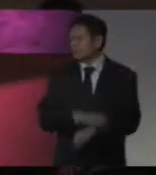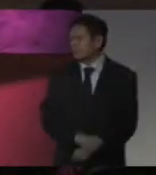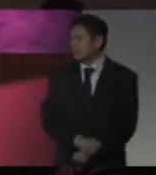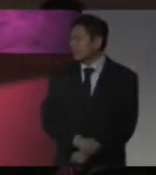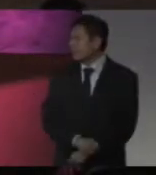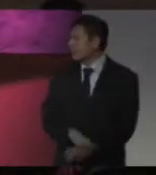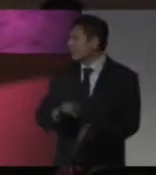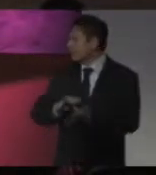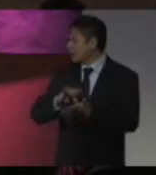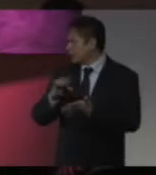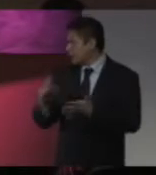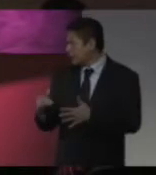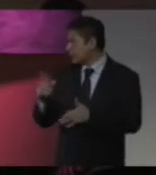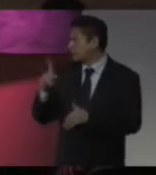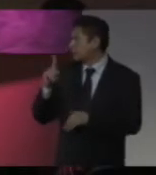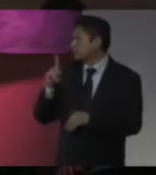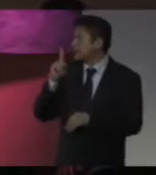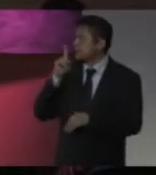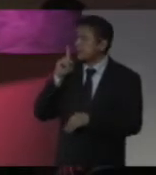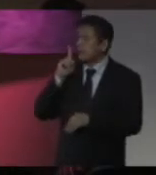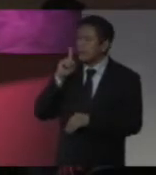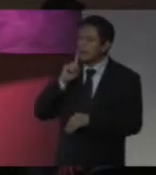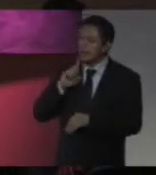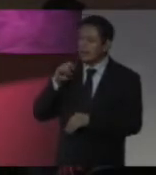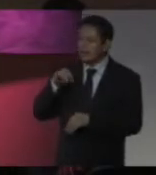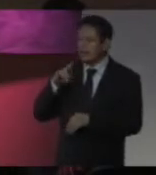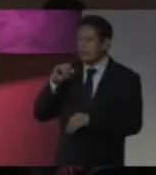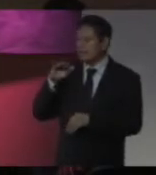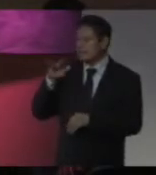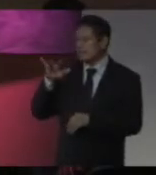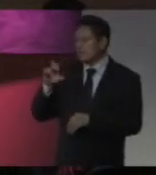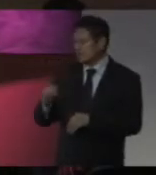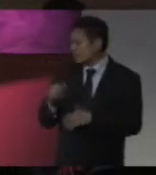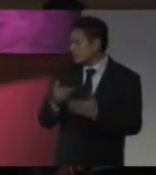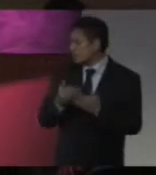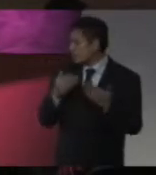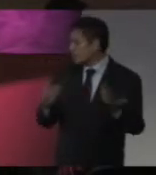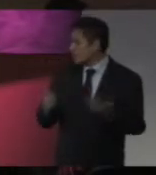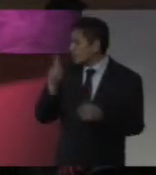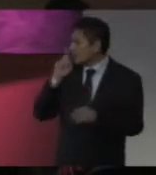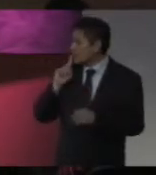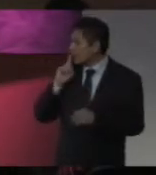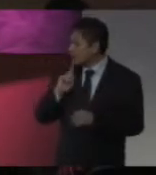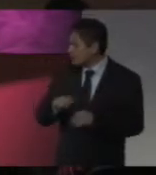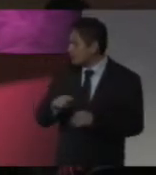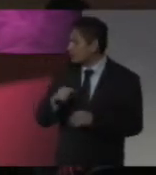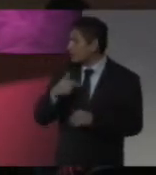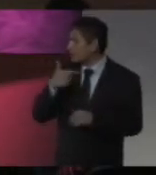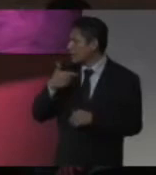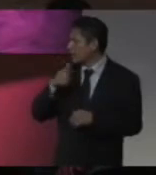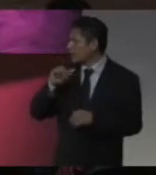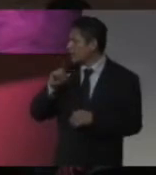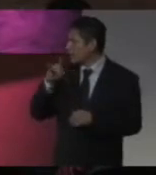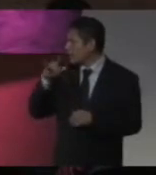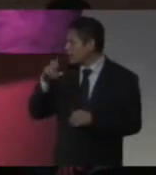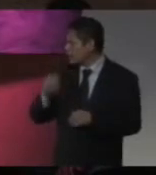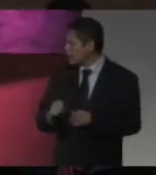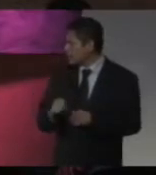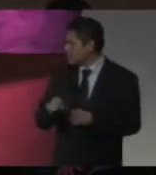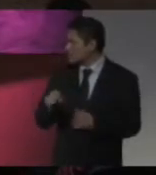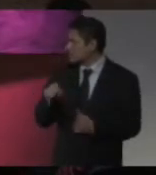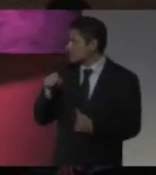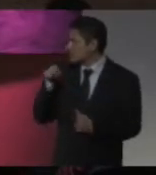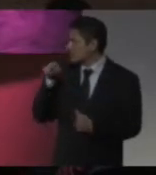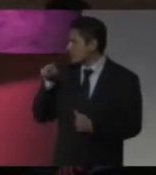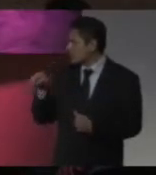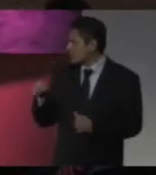Muchísimas gracias a Mercedes Olivera. Le damos la palabra a la doctora Gladys Tzultzul. Ella es quiché de Chumekena,